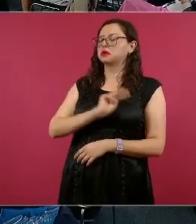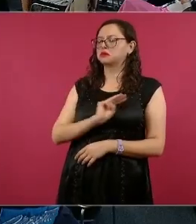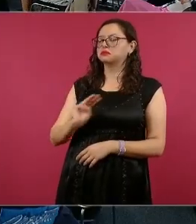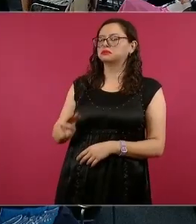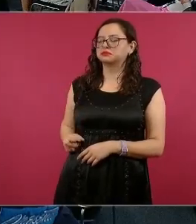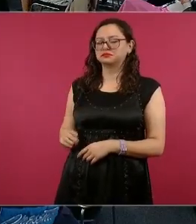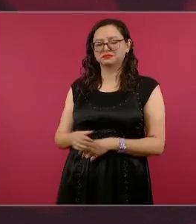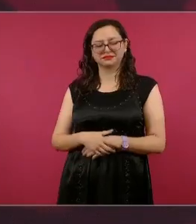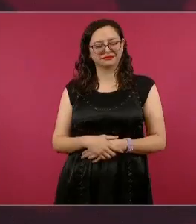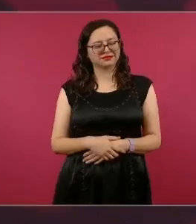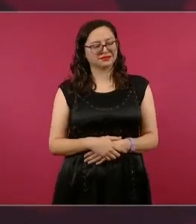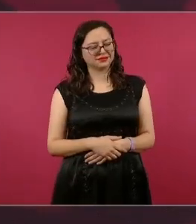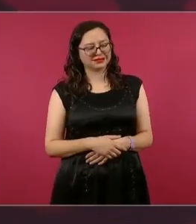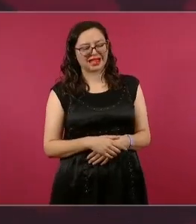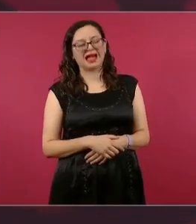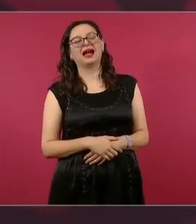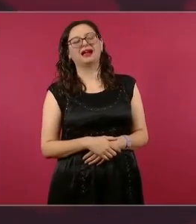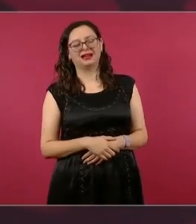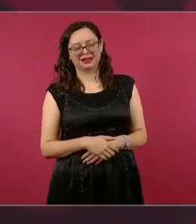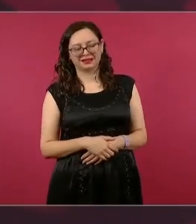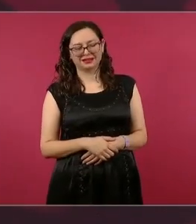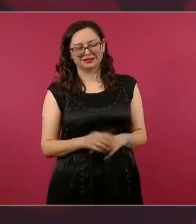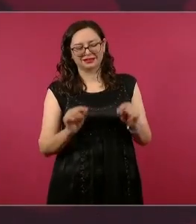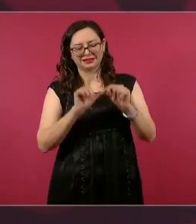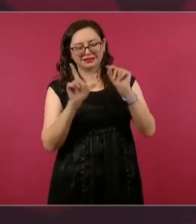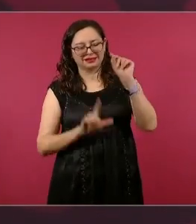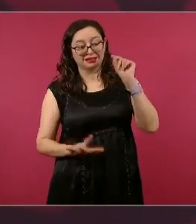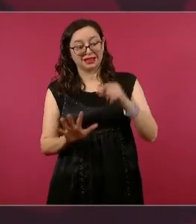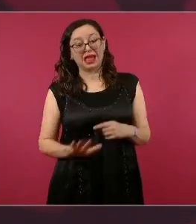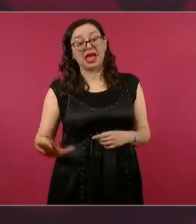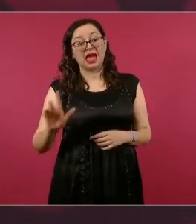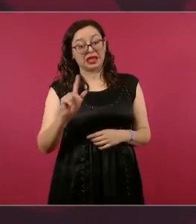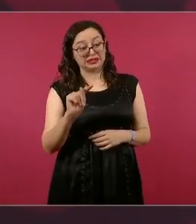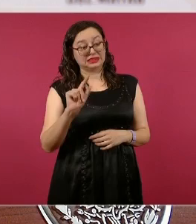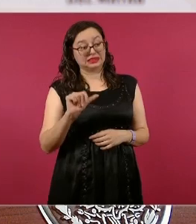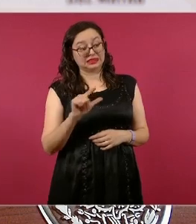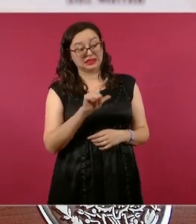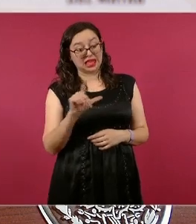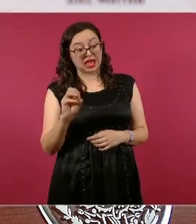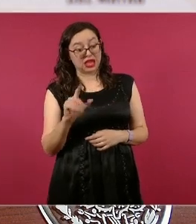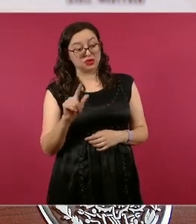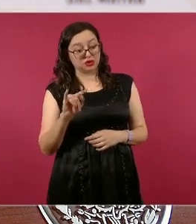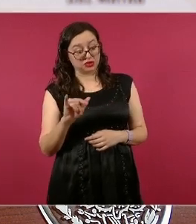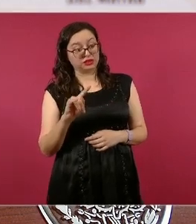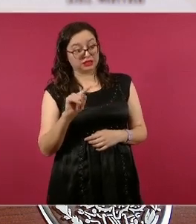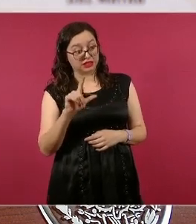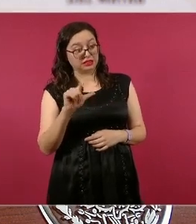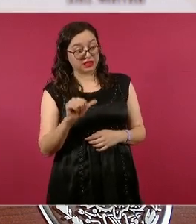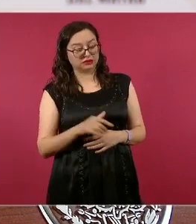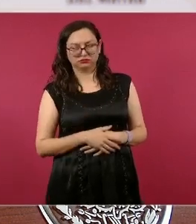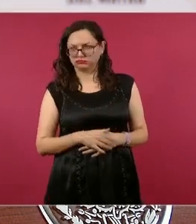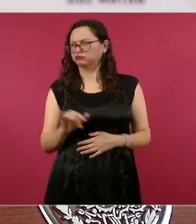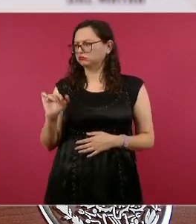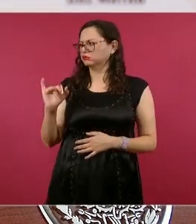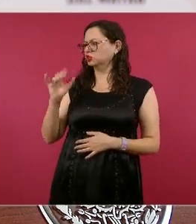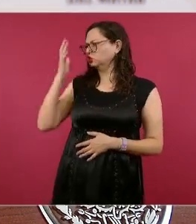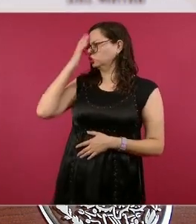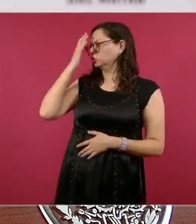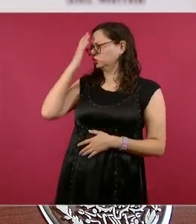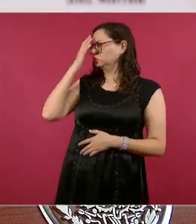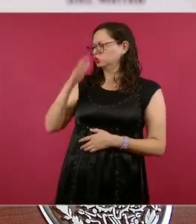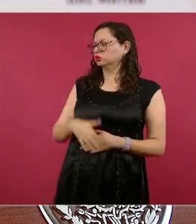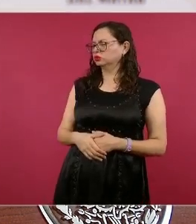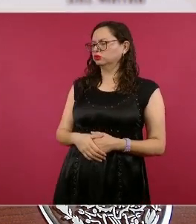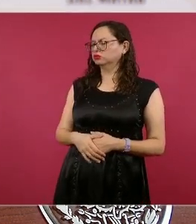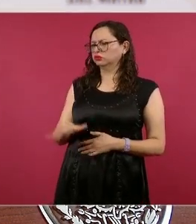Y todo México, sí. Y conoce Tayoltita, sí, como no, es San Dimas, el municipio. Y Tayoltita es la